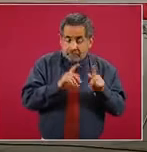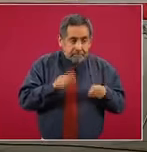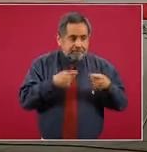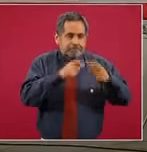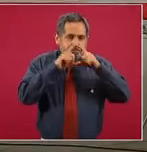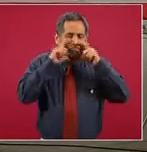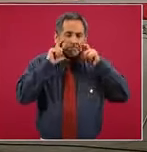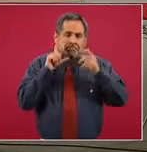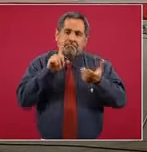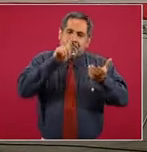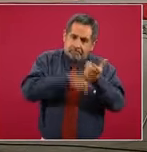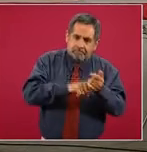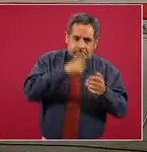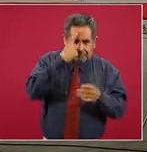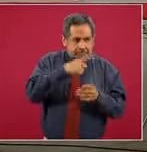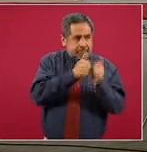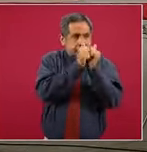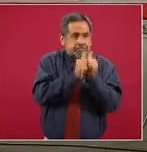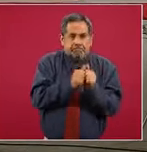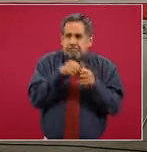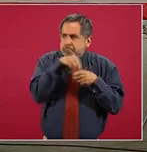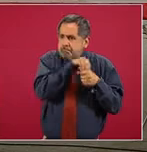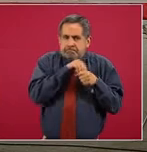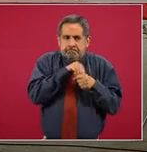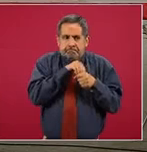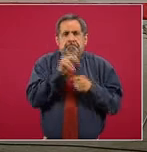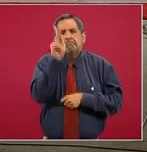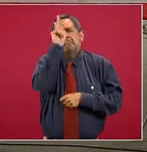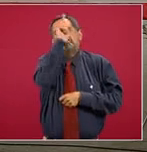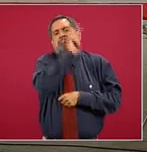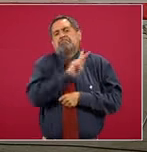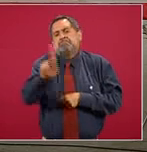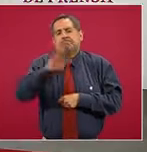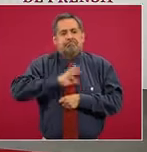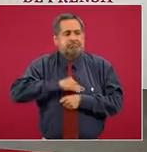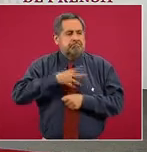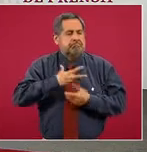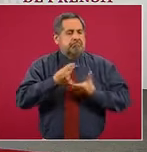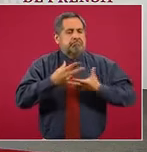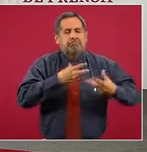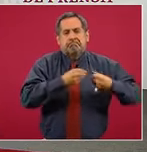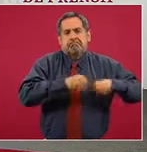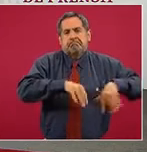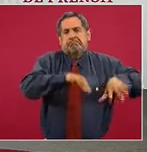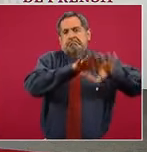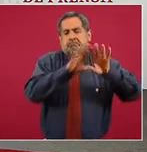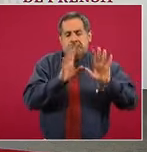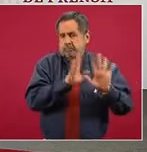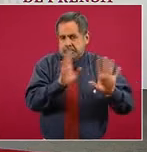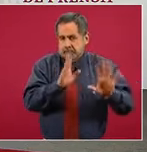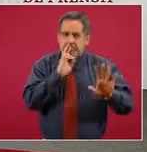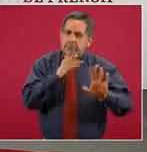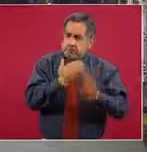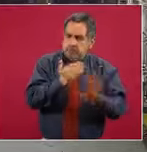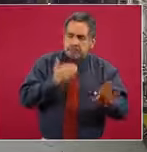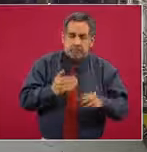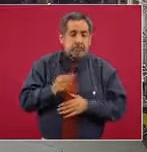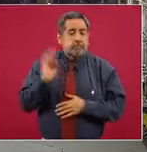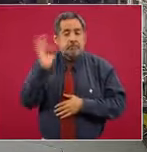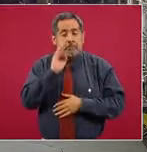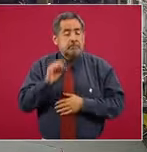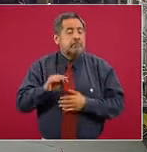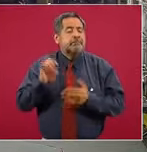cubrebocas para que estén todos ahí encerraditos, porque si no, pues va a salir más caro el caldo que las albóndigas, porque si hay